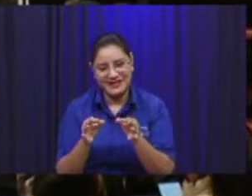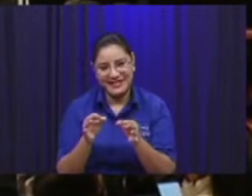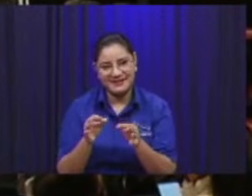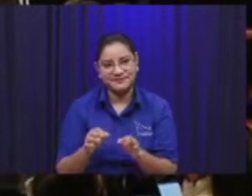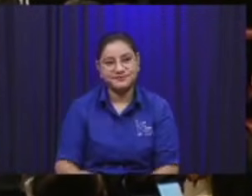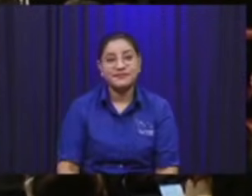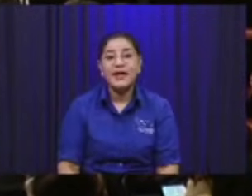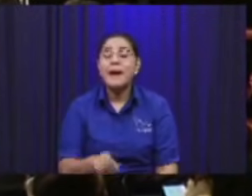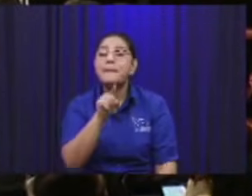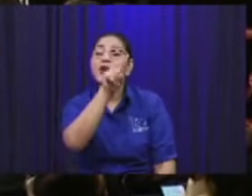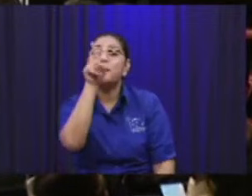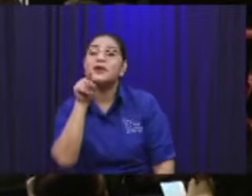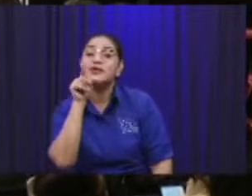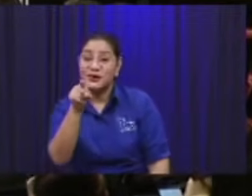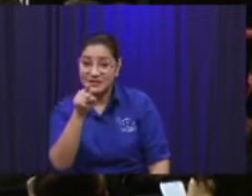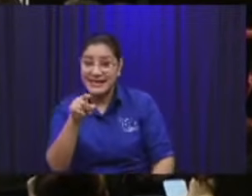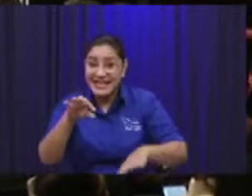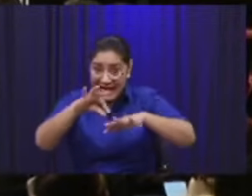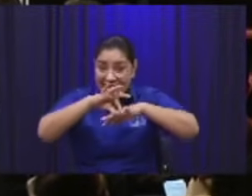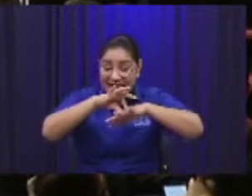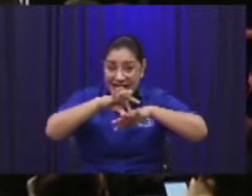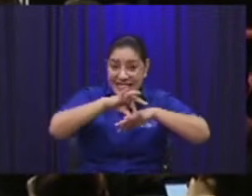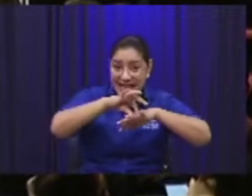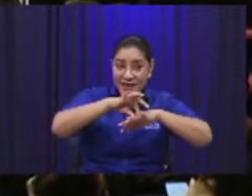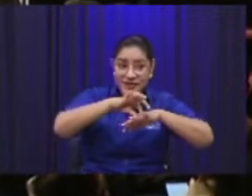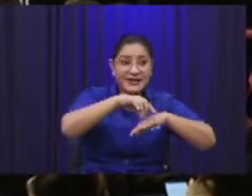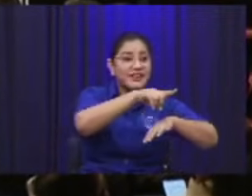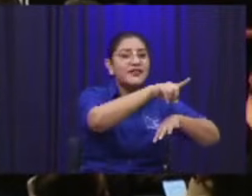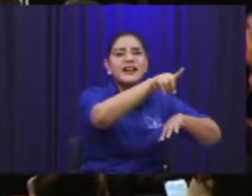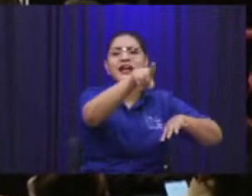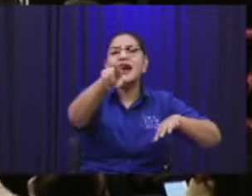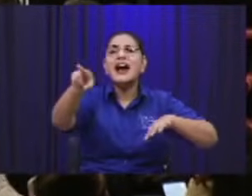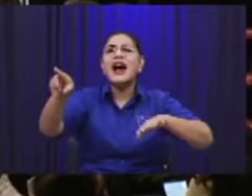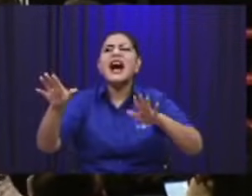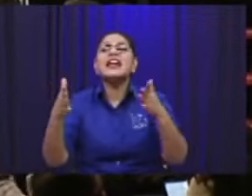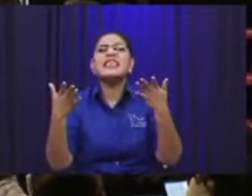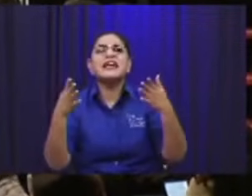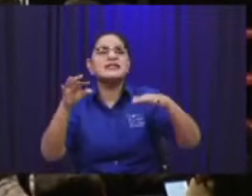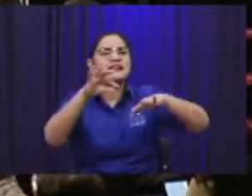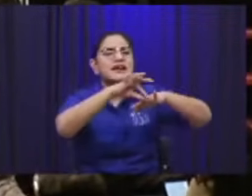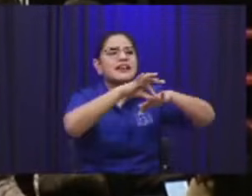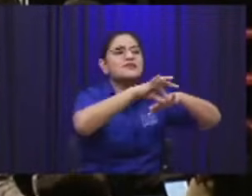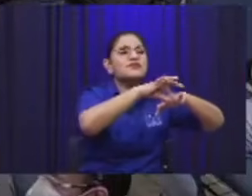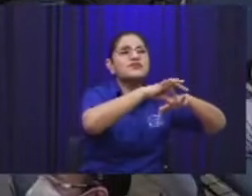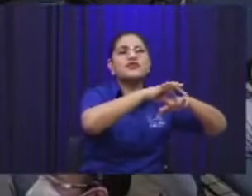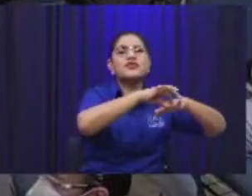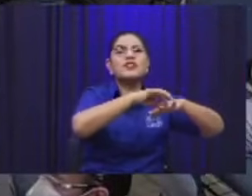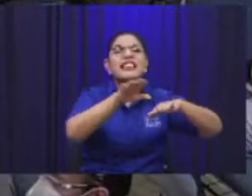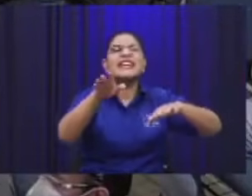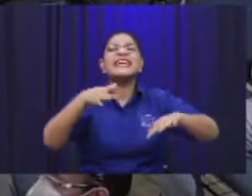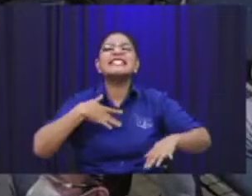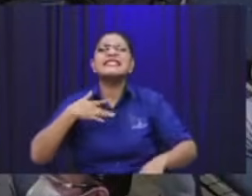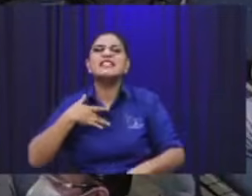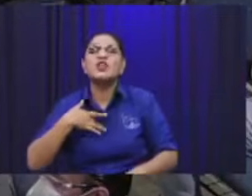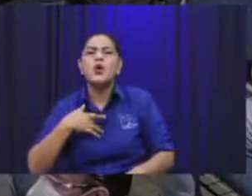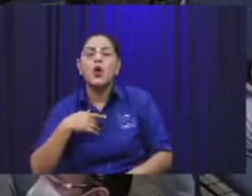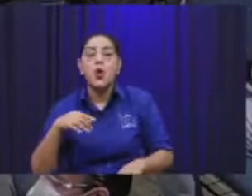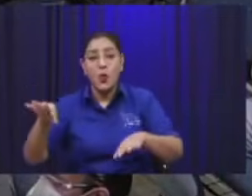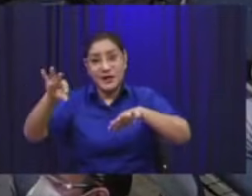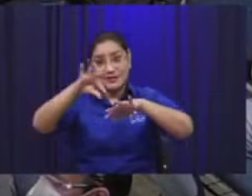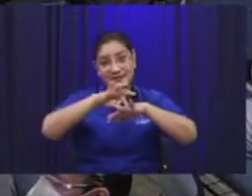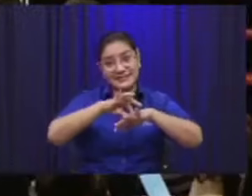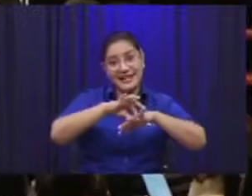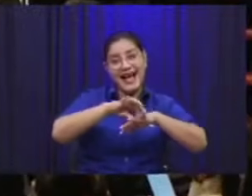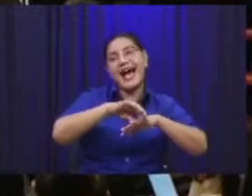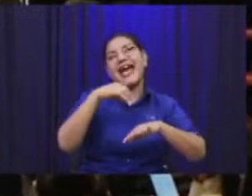si lo entregaron hermanita adelante en la mano a quienes le entraron y que sintió de sabes ay